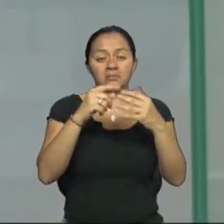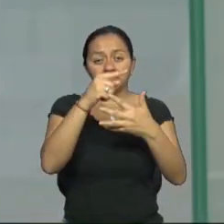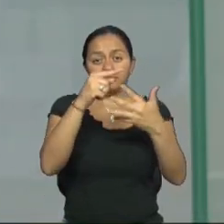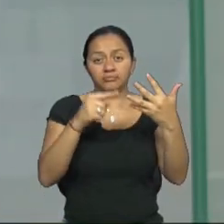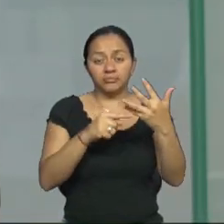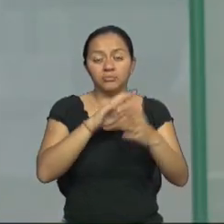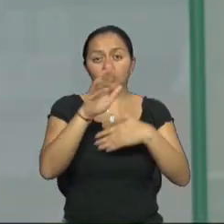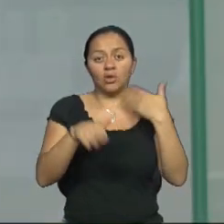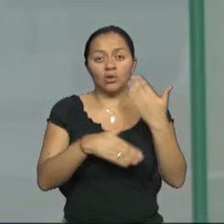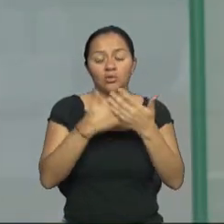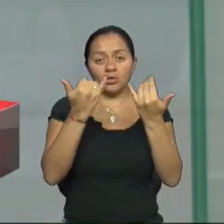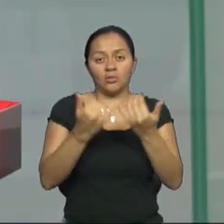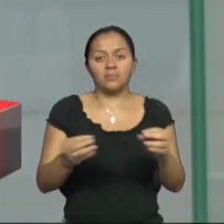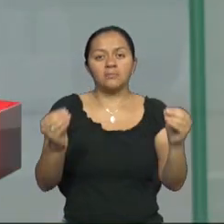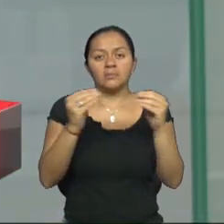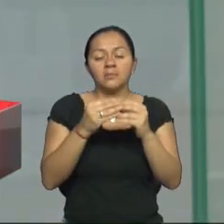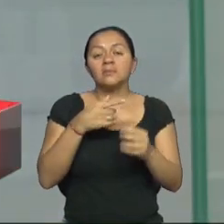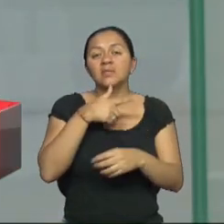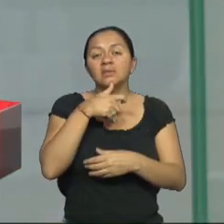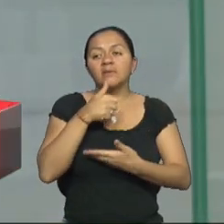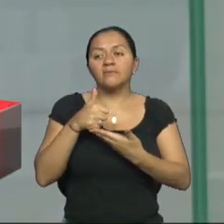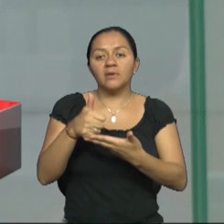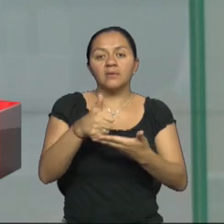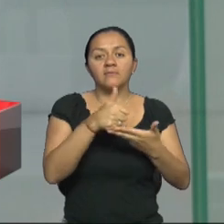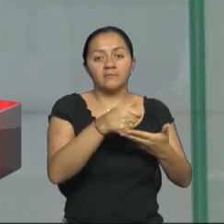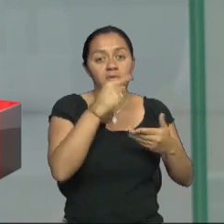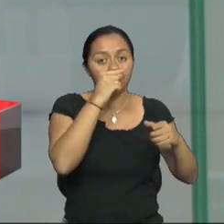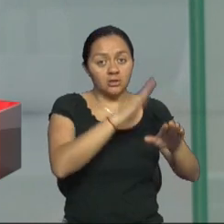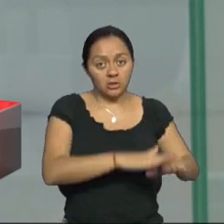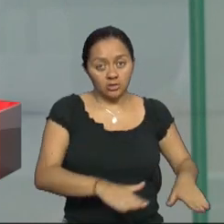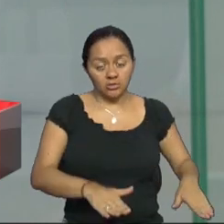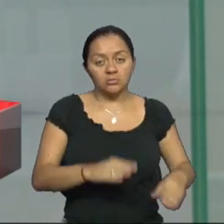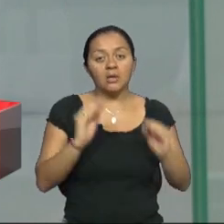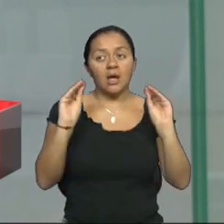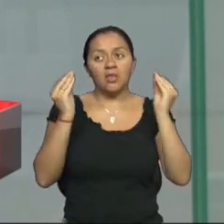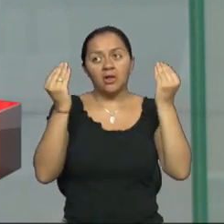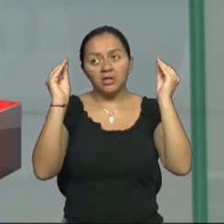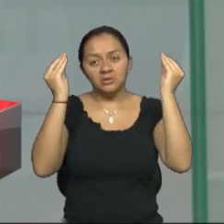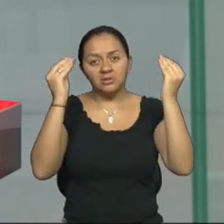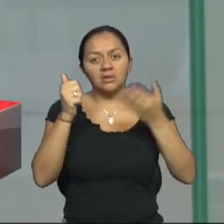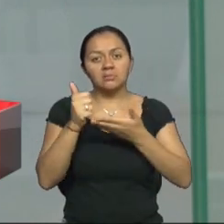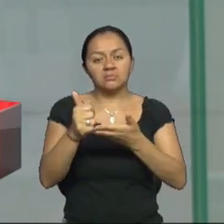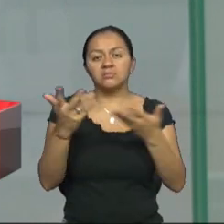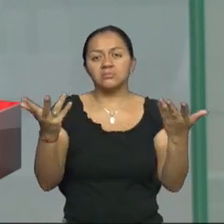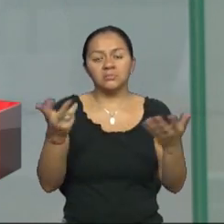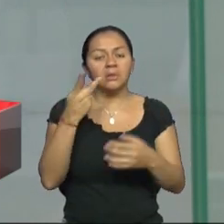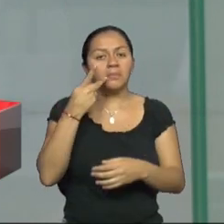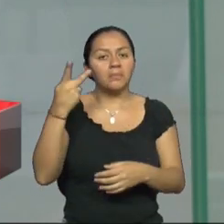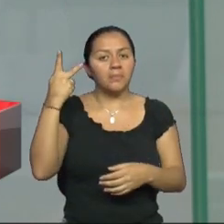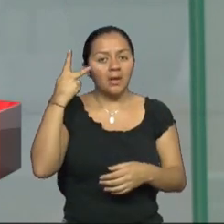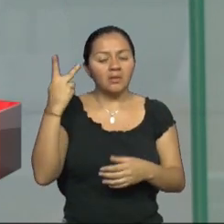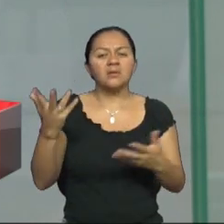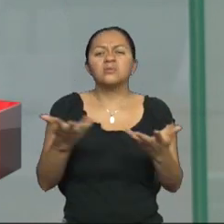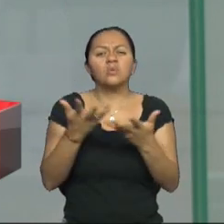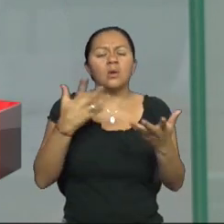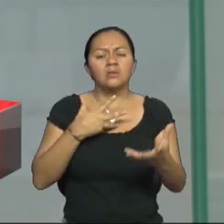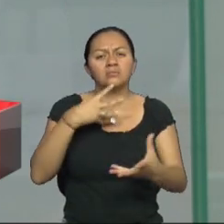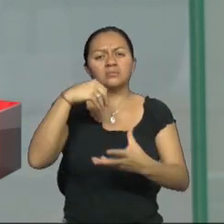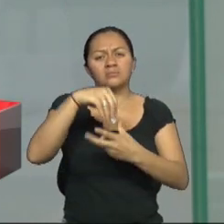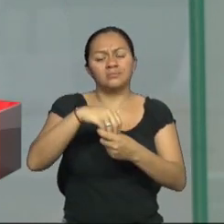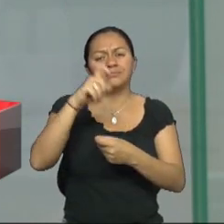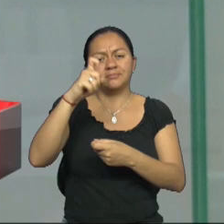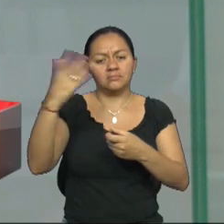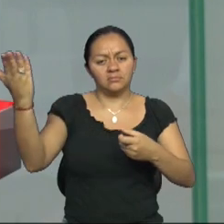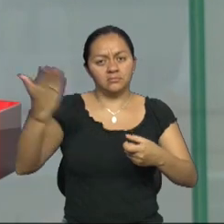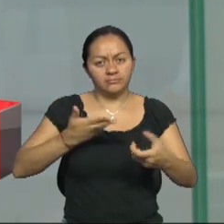principalmente... ¿Quiénes son los que más se benefician? ¿Los niños, los adolescentes, los padres? ¿Quiénes son los que más